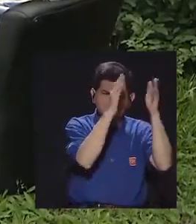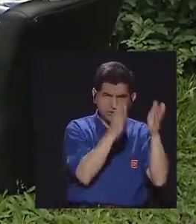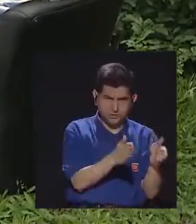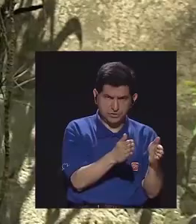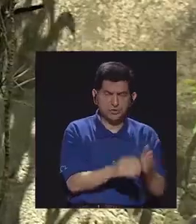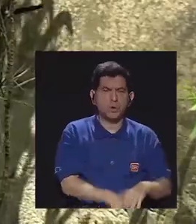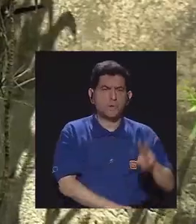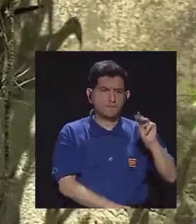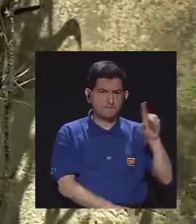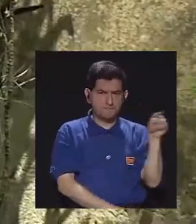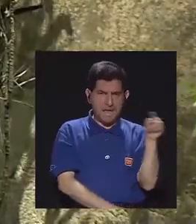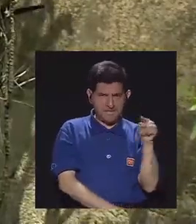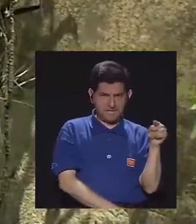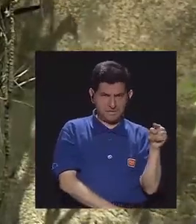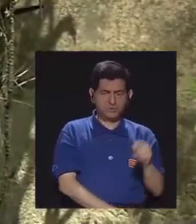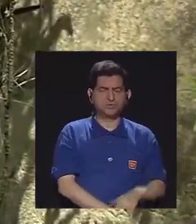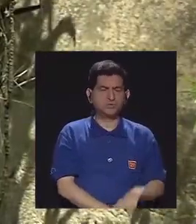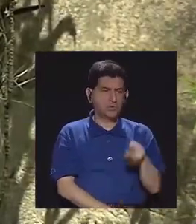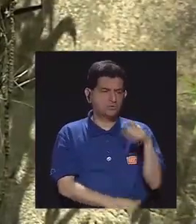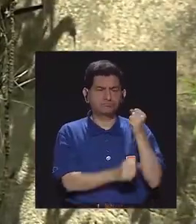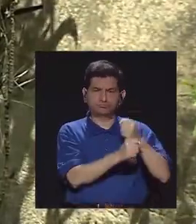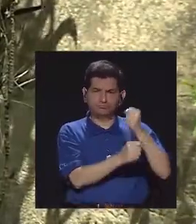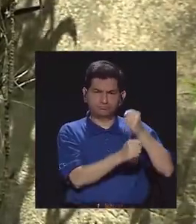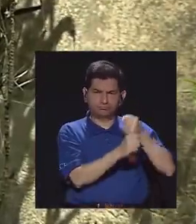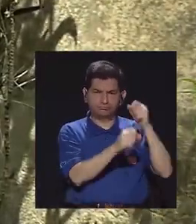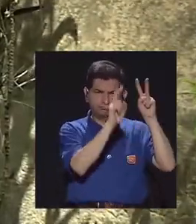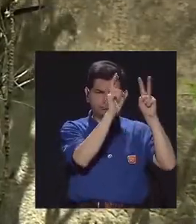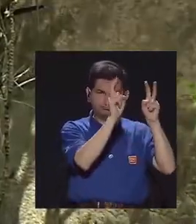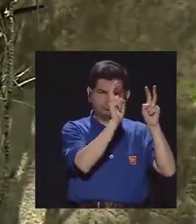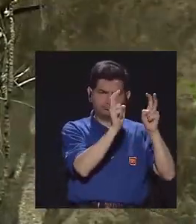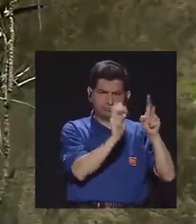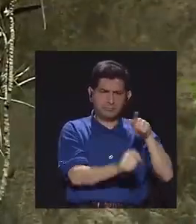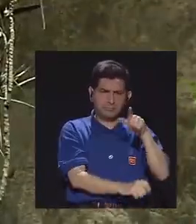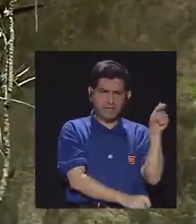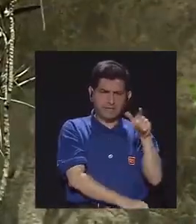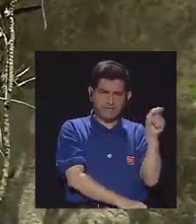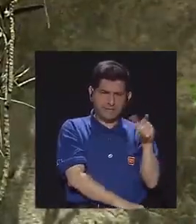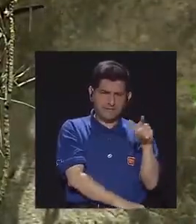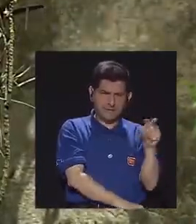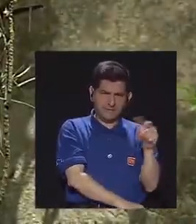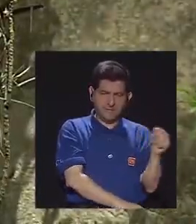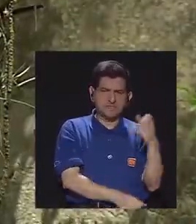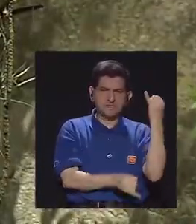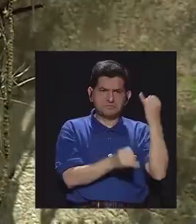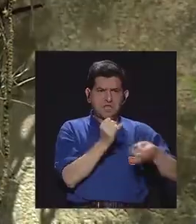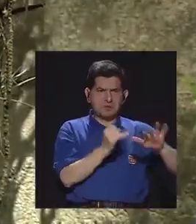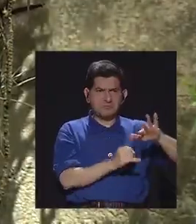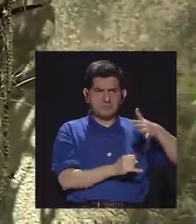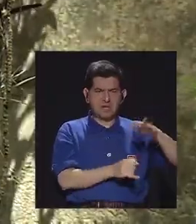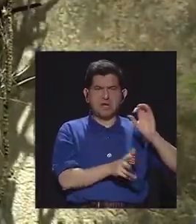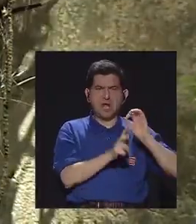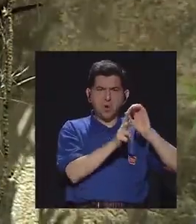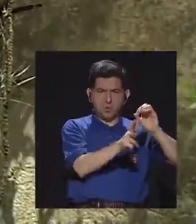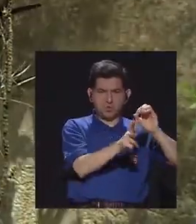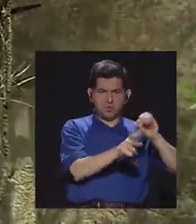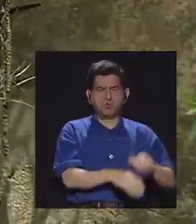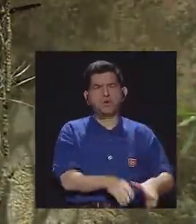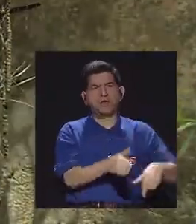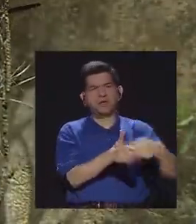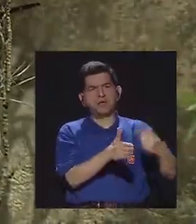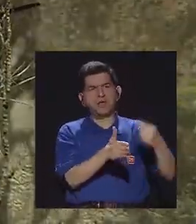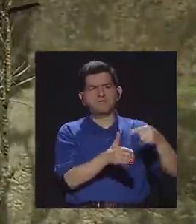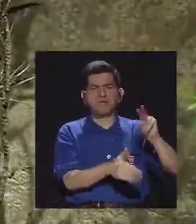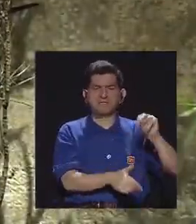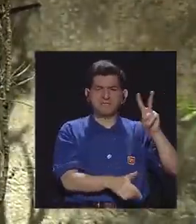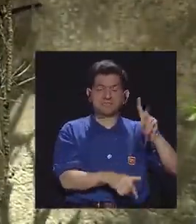docentes en marzo. Ellos van trabajando los temas por mes y van terminando más o menos en octubre y